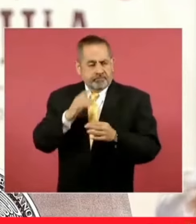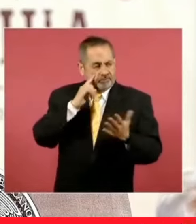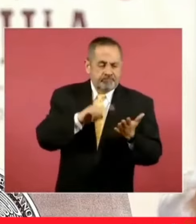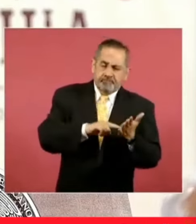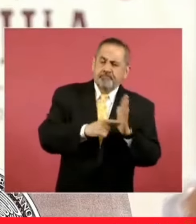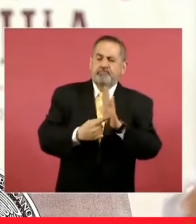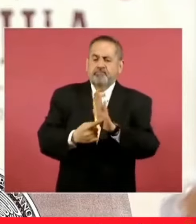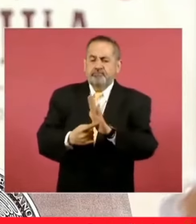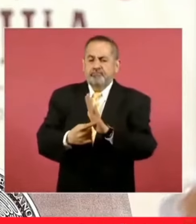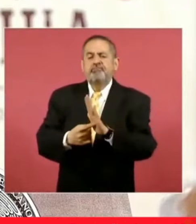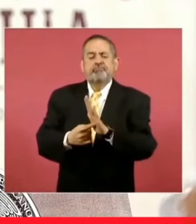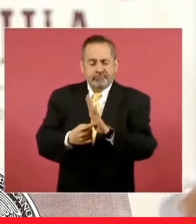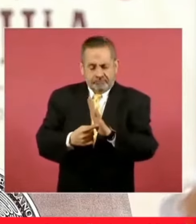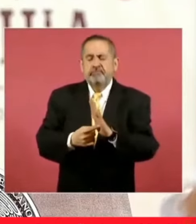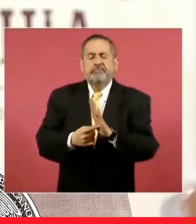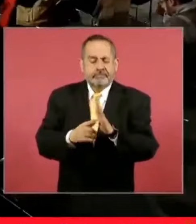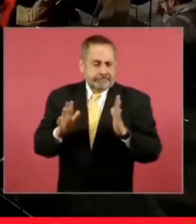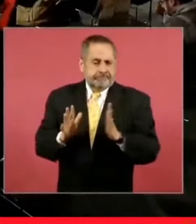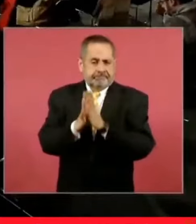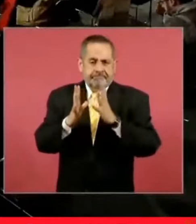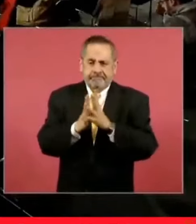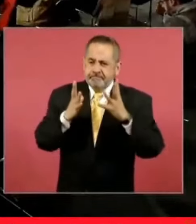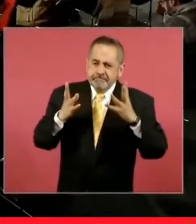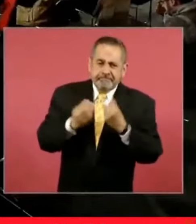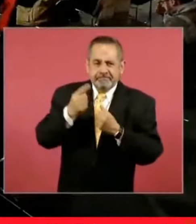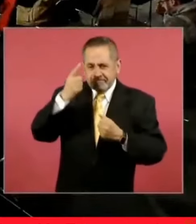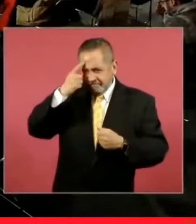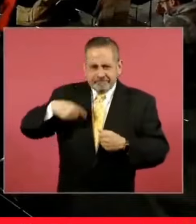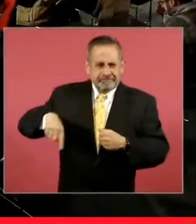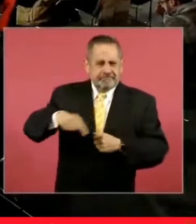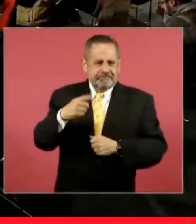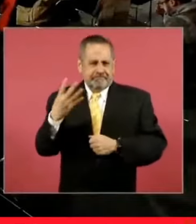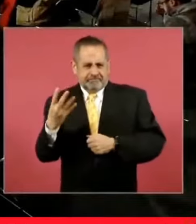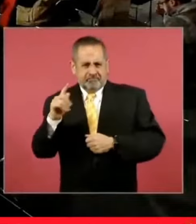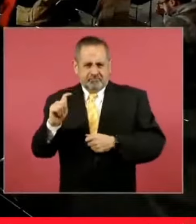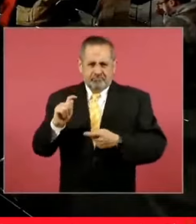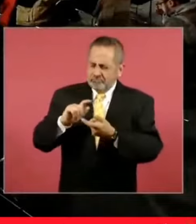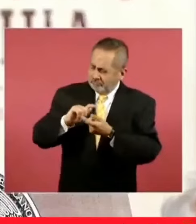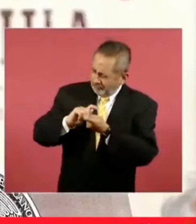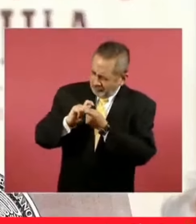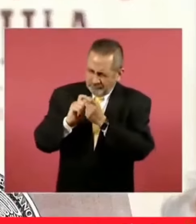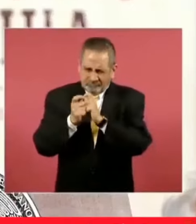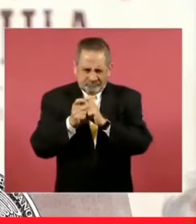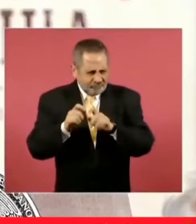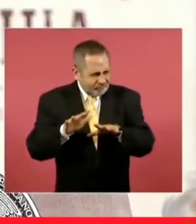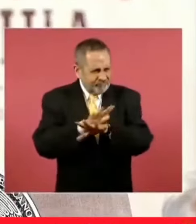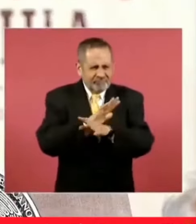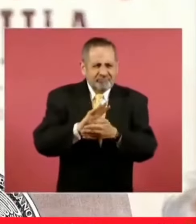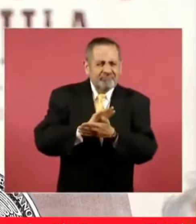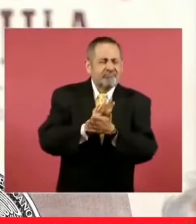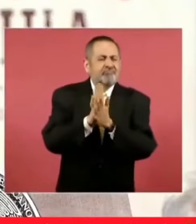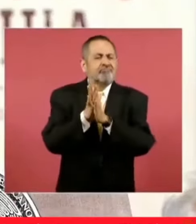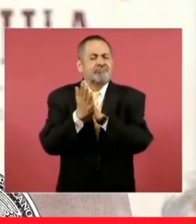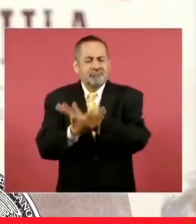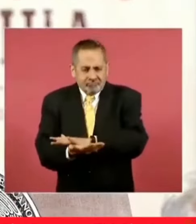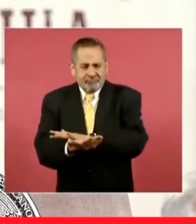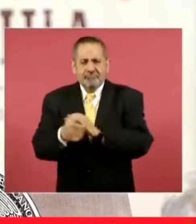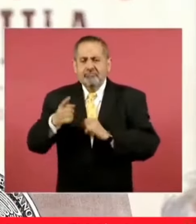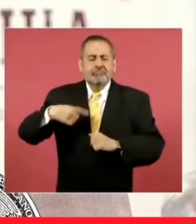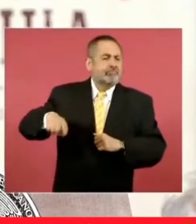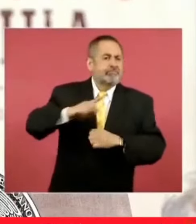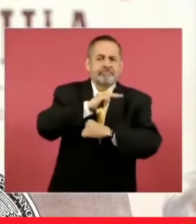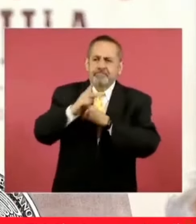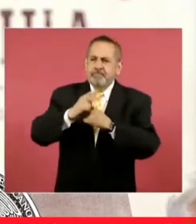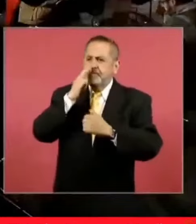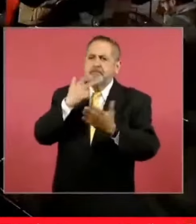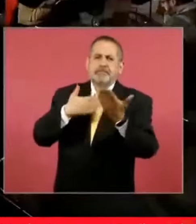que estamos participando en la transformación, en esta cuarta transformación en beneficio de nuestro país y de todos